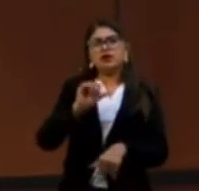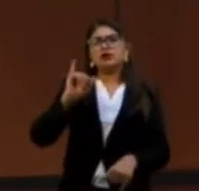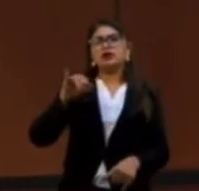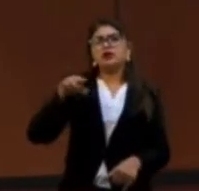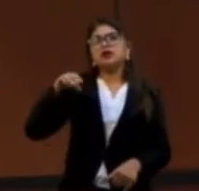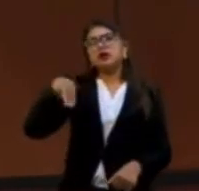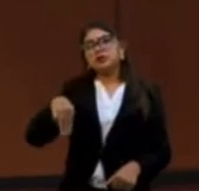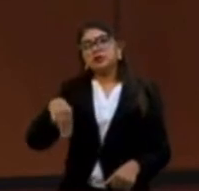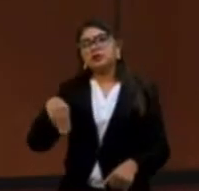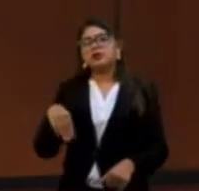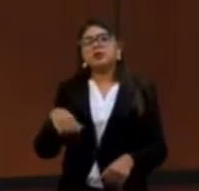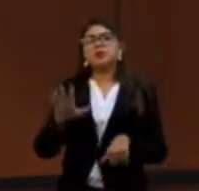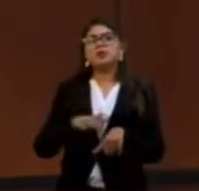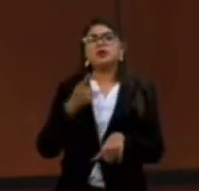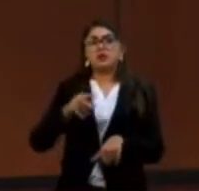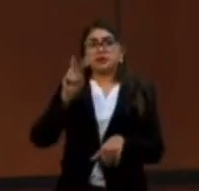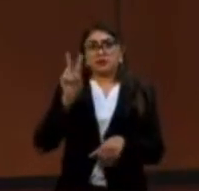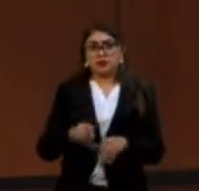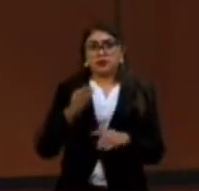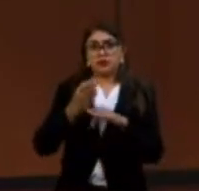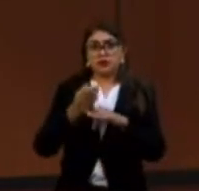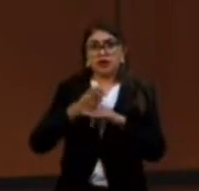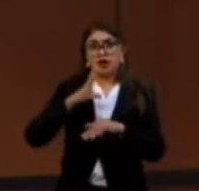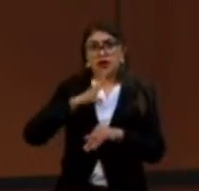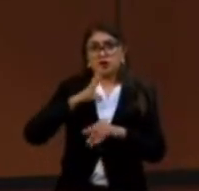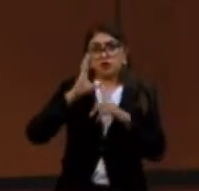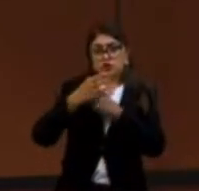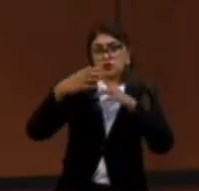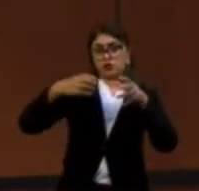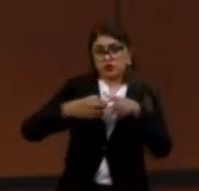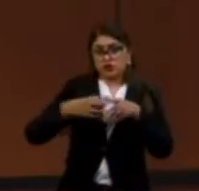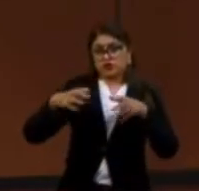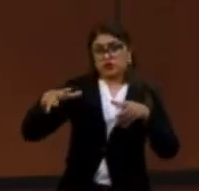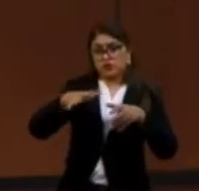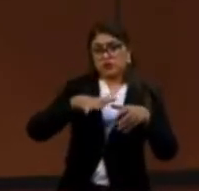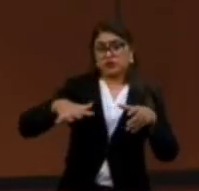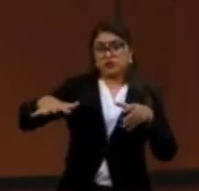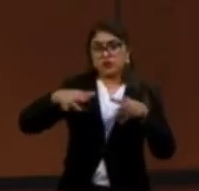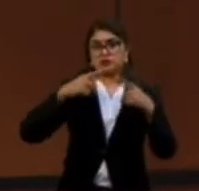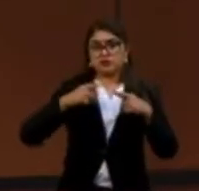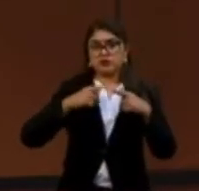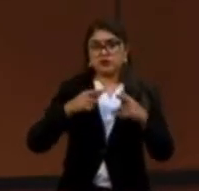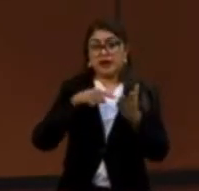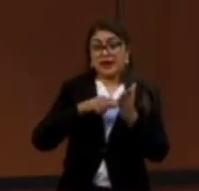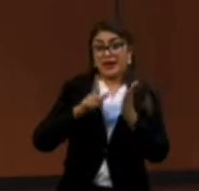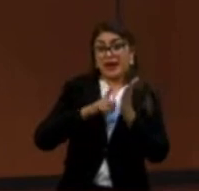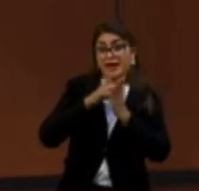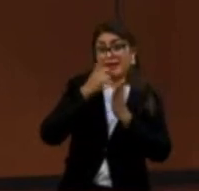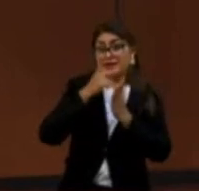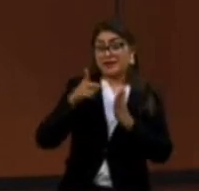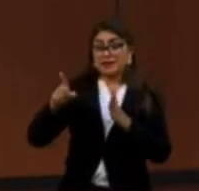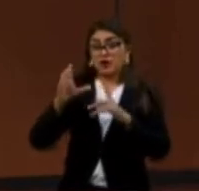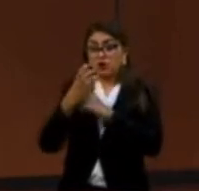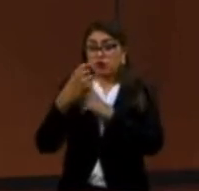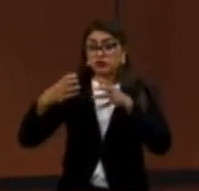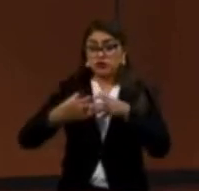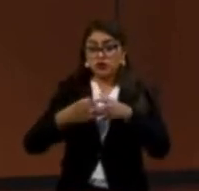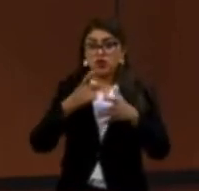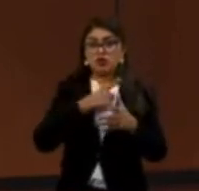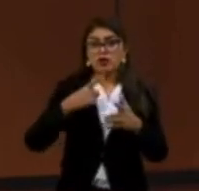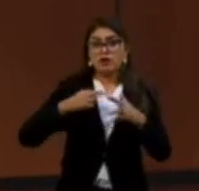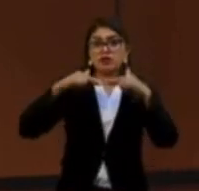Migración. Porque miren, hay un consejo ciudadano que la ley establece que ese consejo debe de sesionar cuando menos